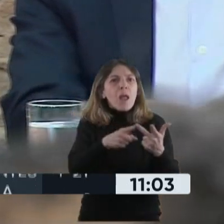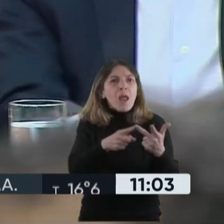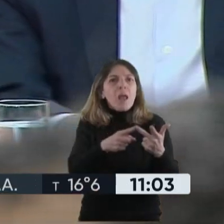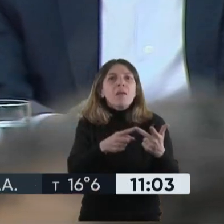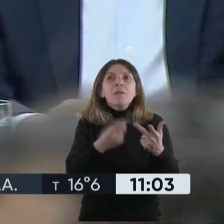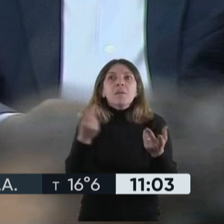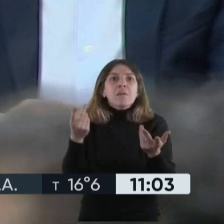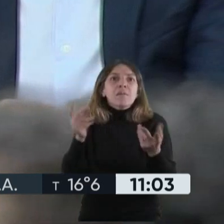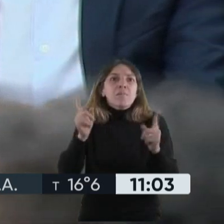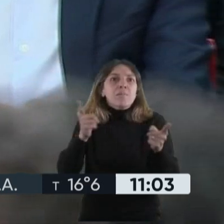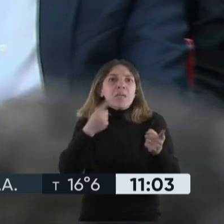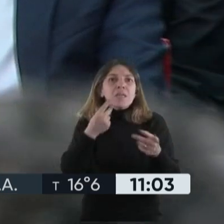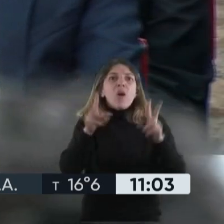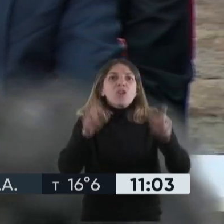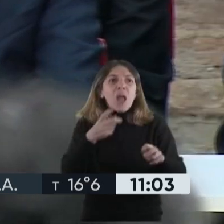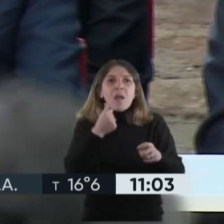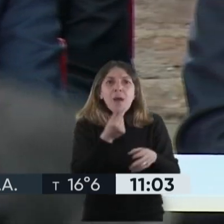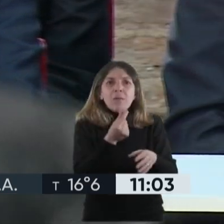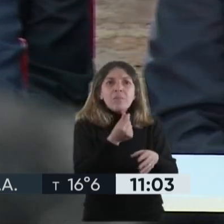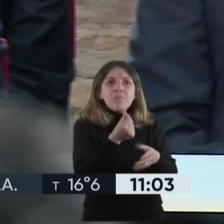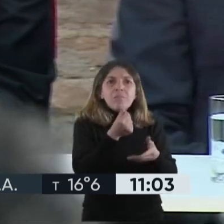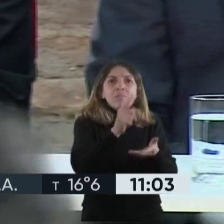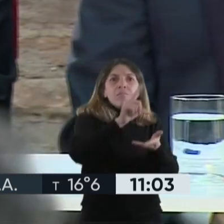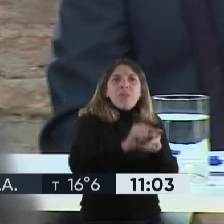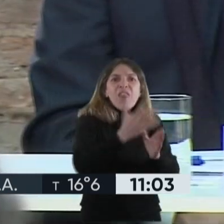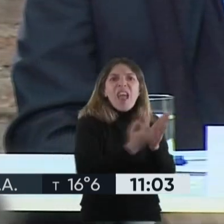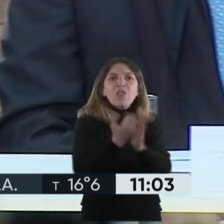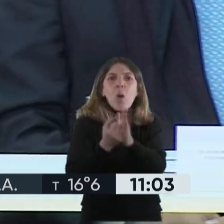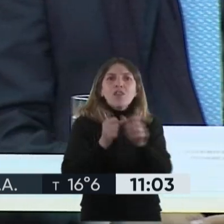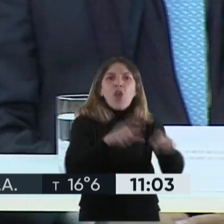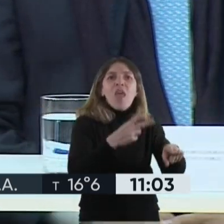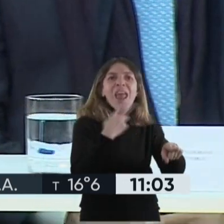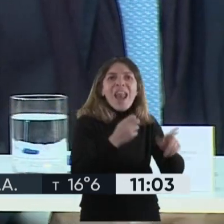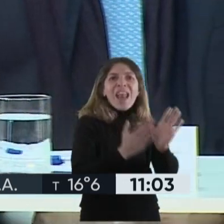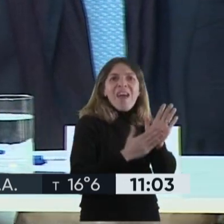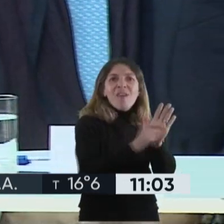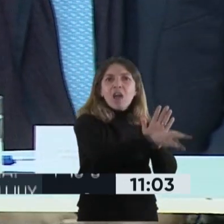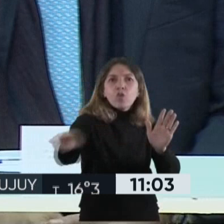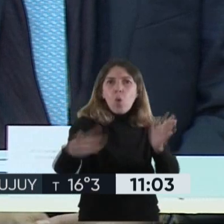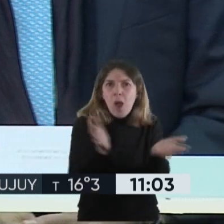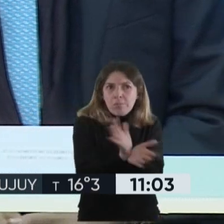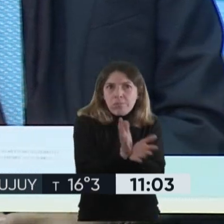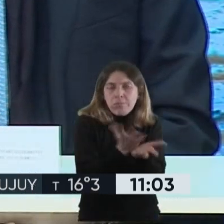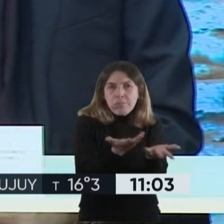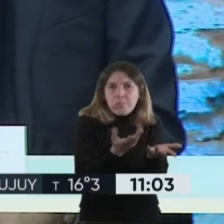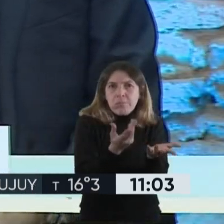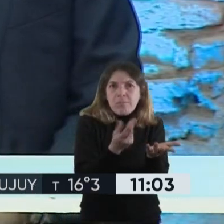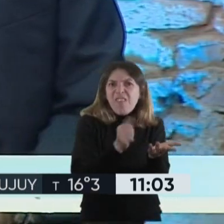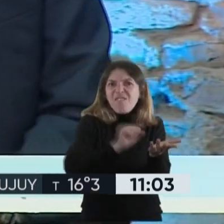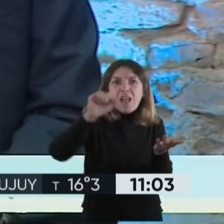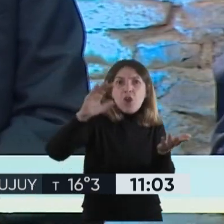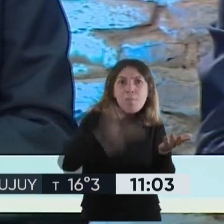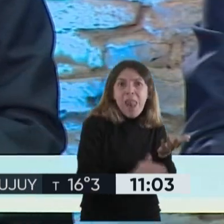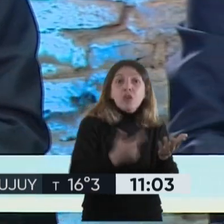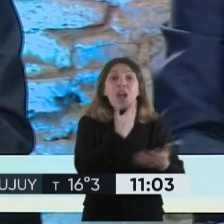subsidios energéticos, que nos fortalecería en lo fiscal y, por lo tanto, haría más fuerte al Estado